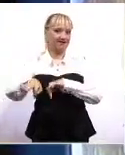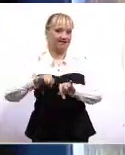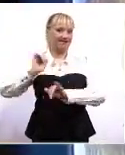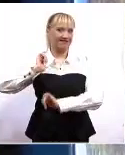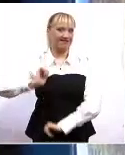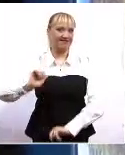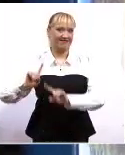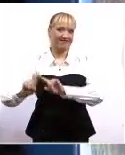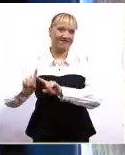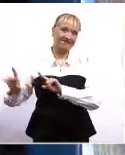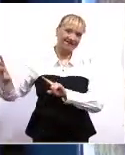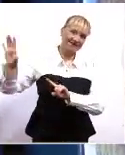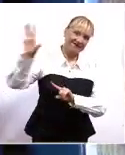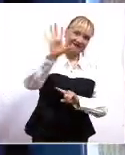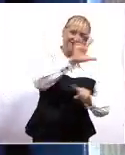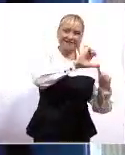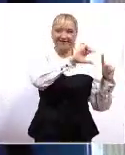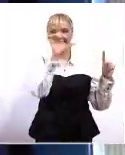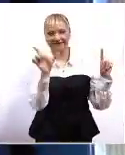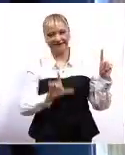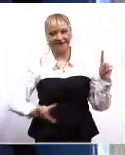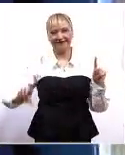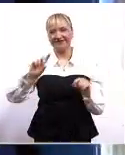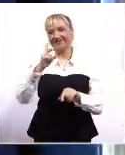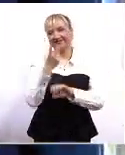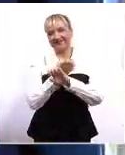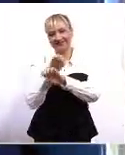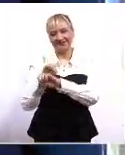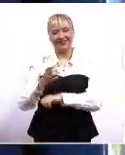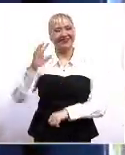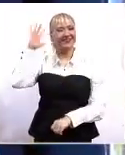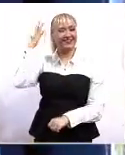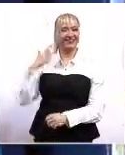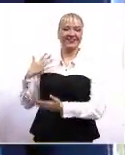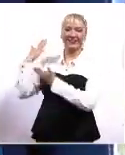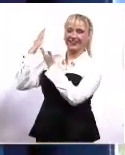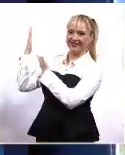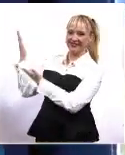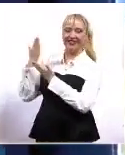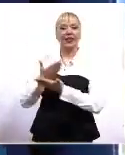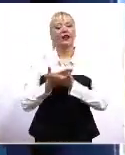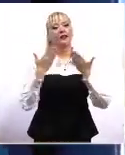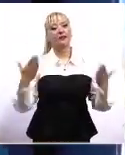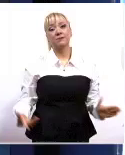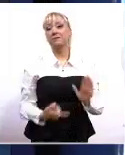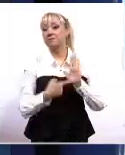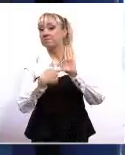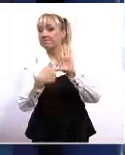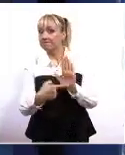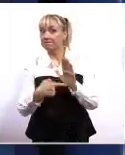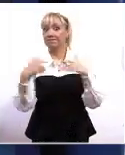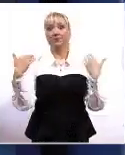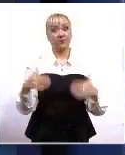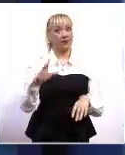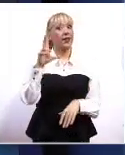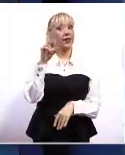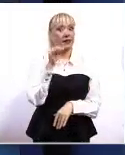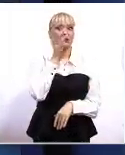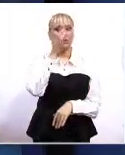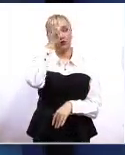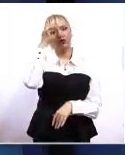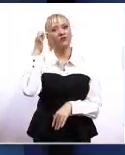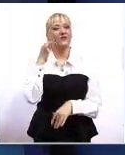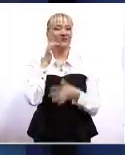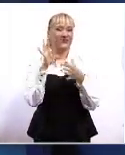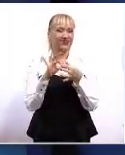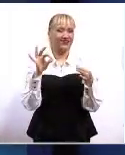en distintos ámbitos del Poder Judicial de la Federación. Soy Lorena Sánchez Cabrera y tendré el gusto de acompañar en los siguientes 30 minutos. Saludo